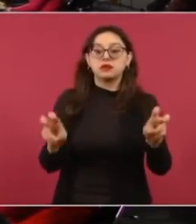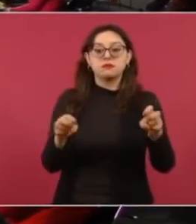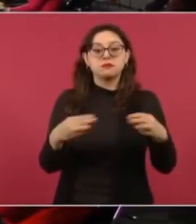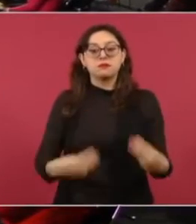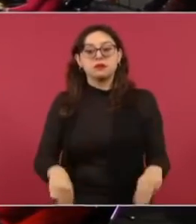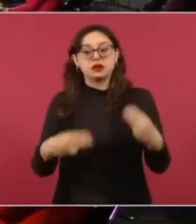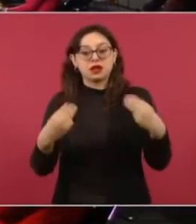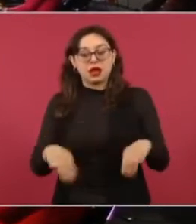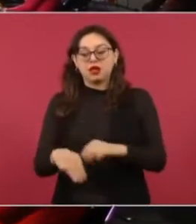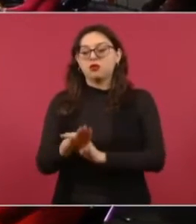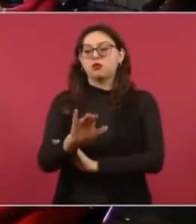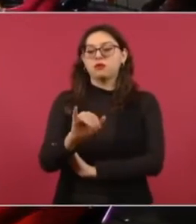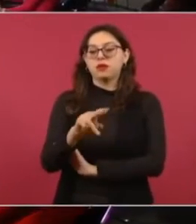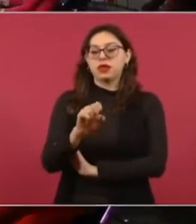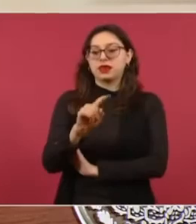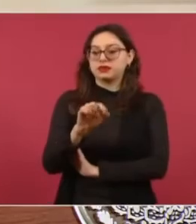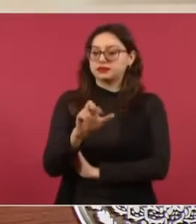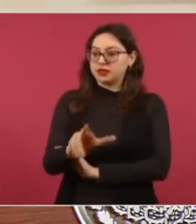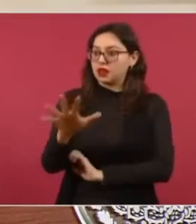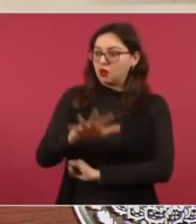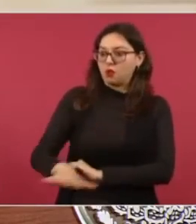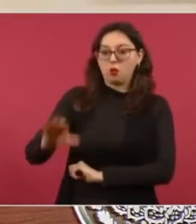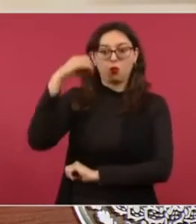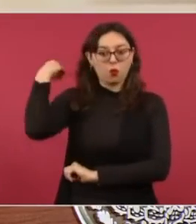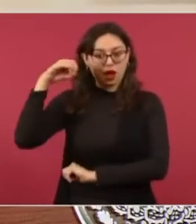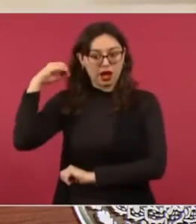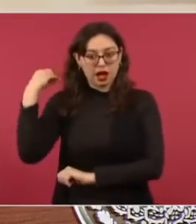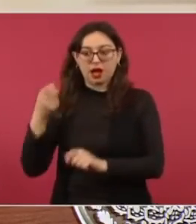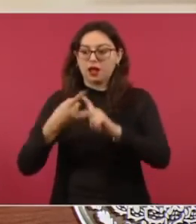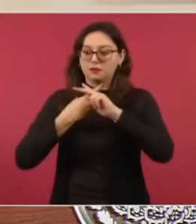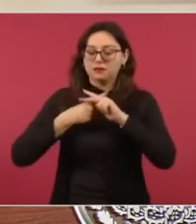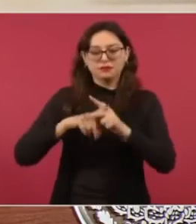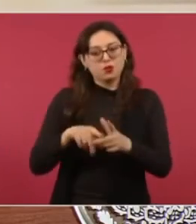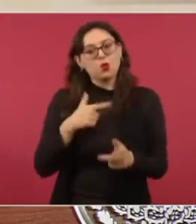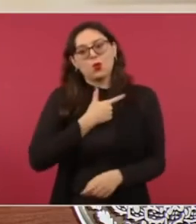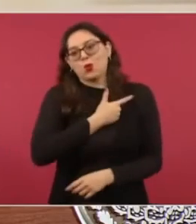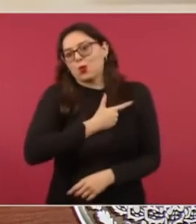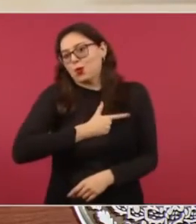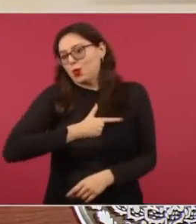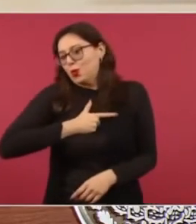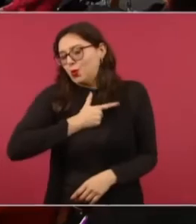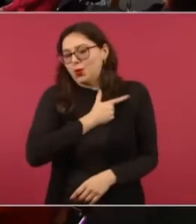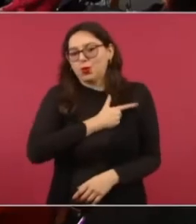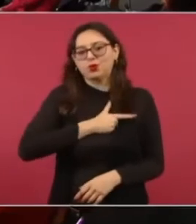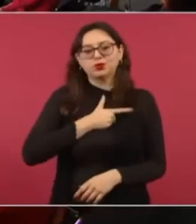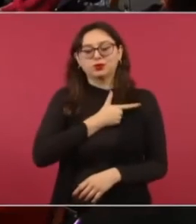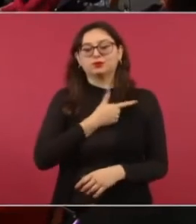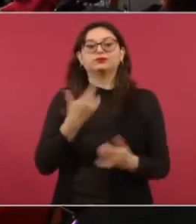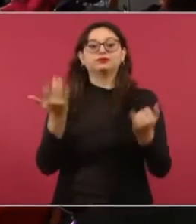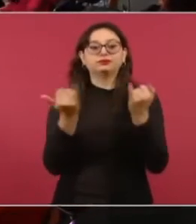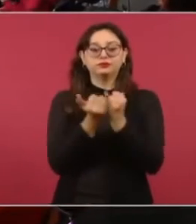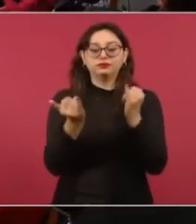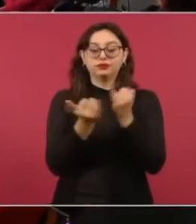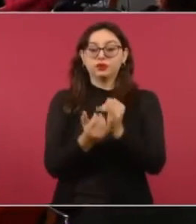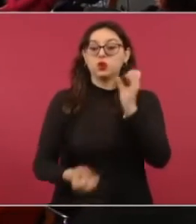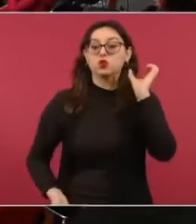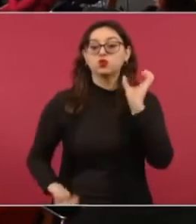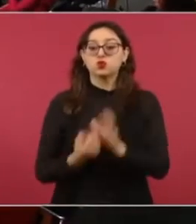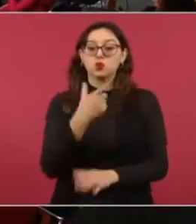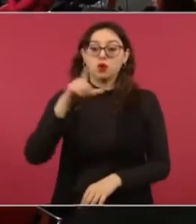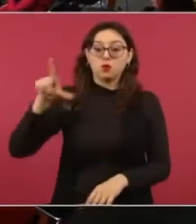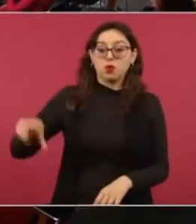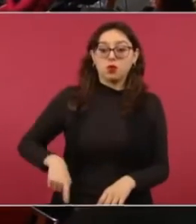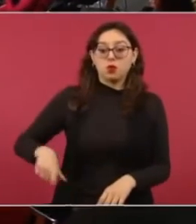en la Mixteca. También nos da mucho gusto, le da mucho gusto al pueblo oaxaqueño la relación que tiene con el actual gobernador Salomón Jara, que